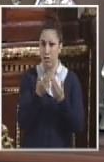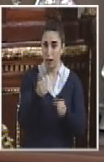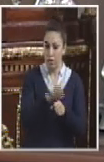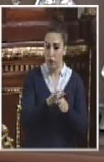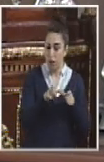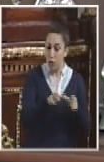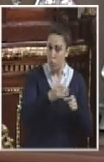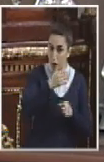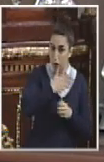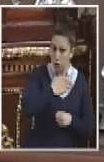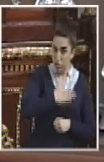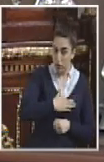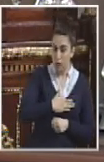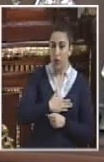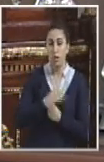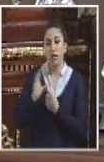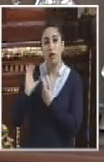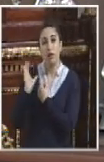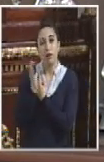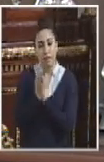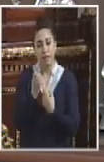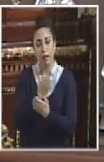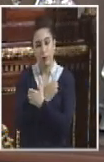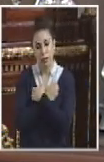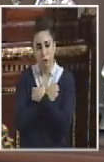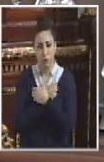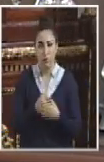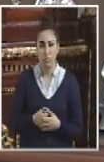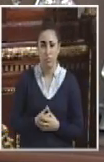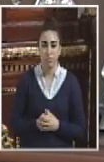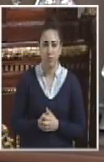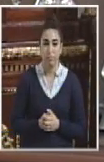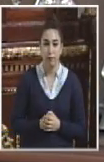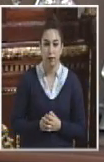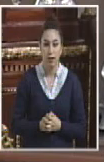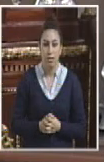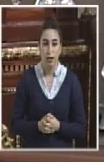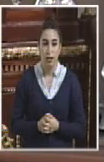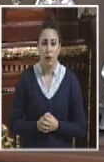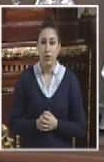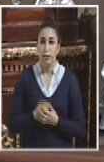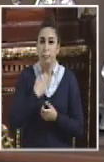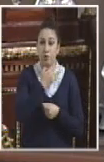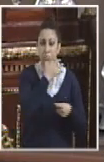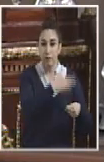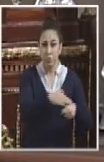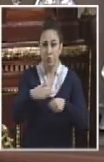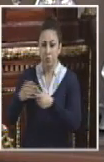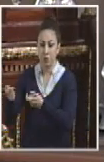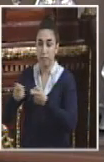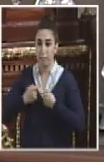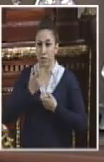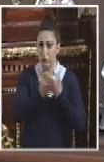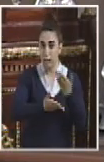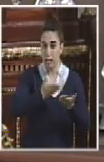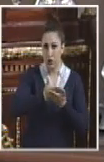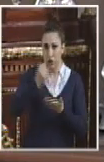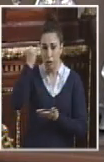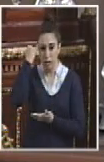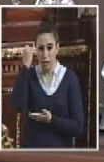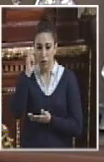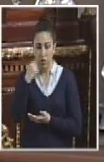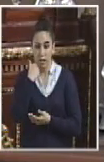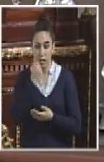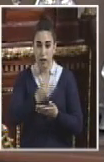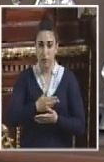y Procuración de Justicia y la de Educación. Se informa que se recibió una iniciativa con proyecto de decreto por